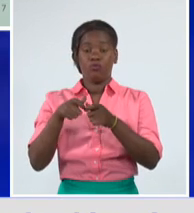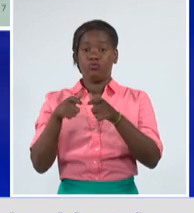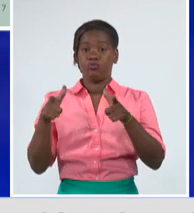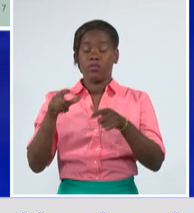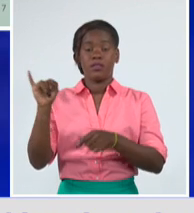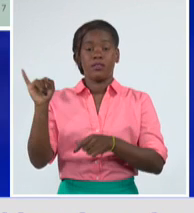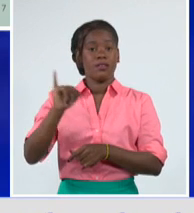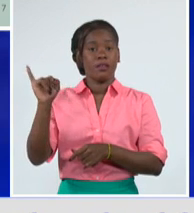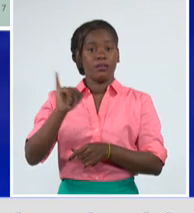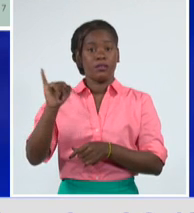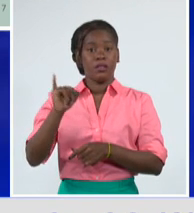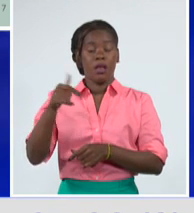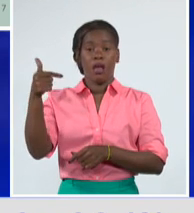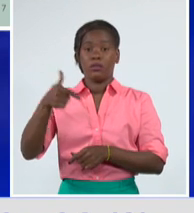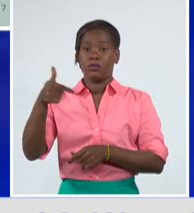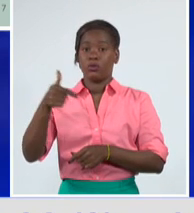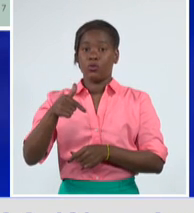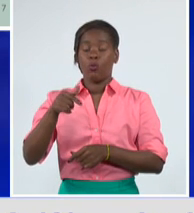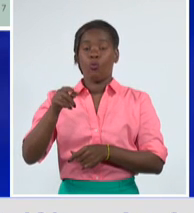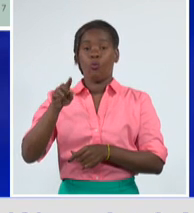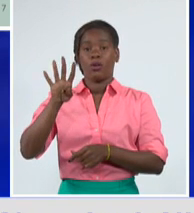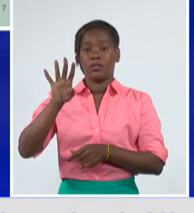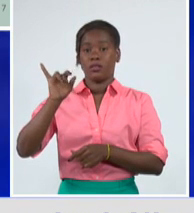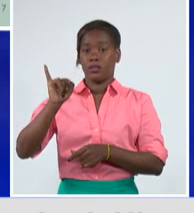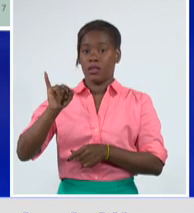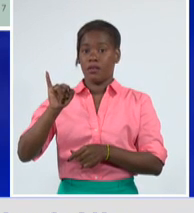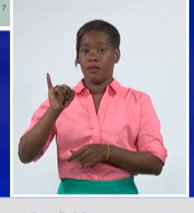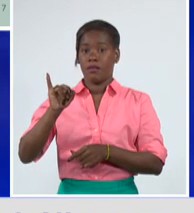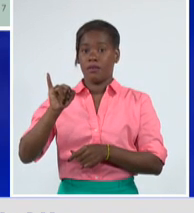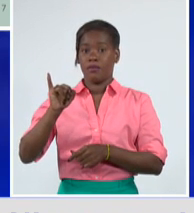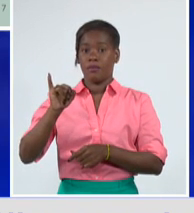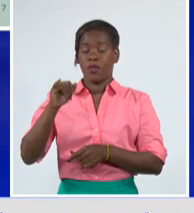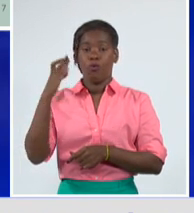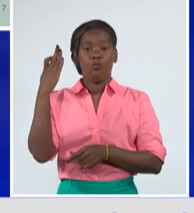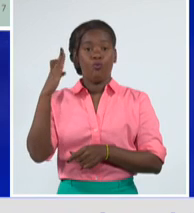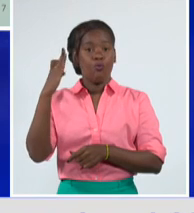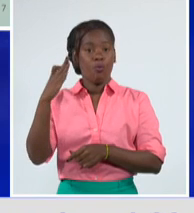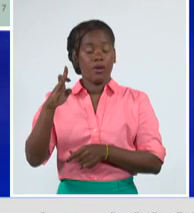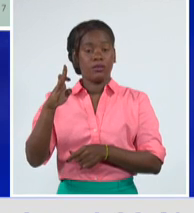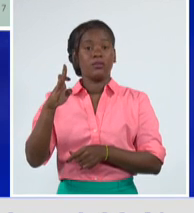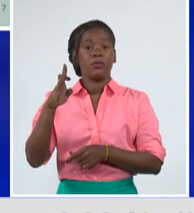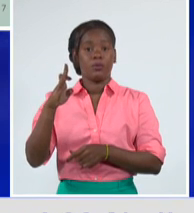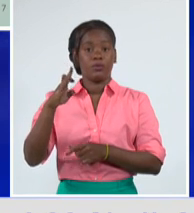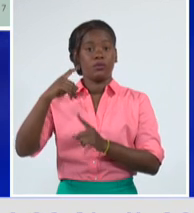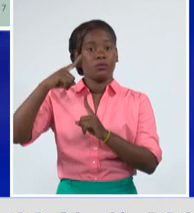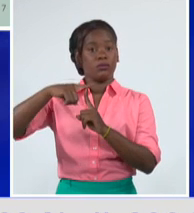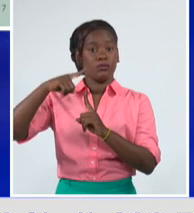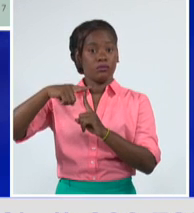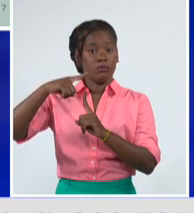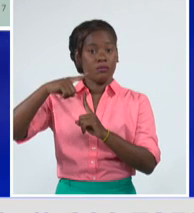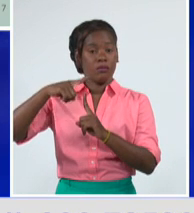Atibonico 46, Fomento 28, Cabaiguán, Itahuasco y Trinidad 27 cada